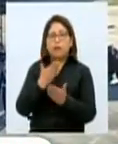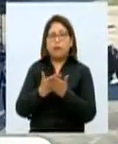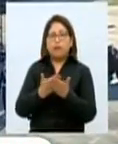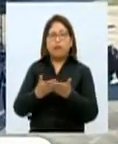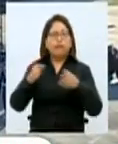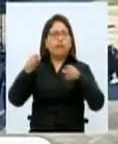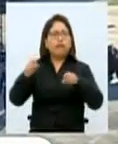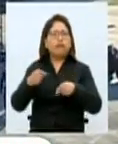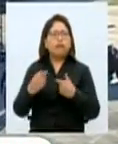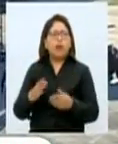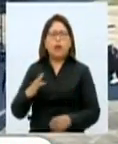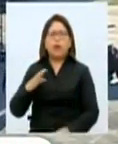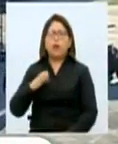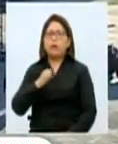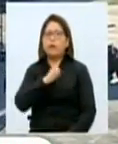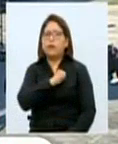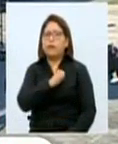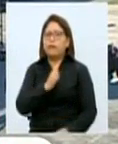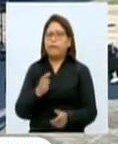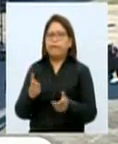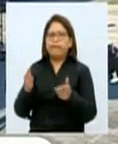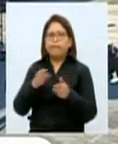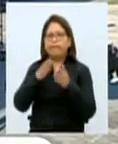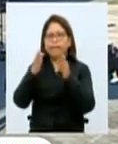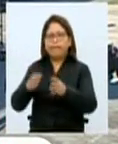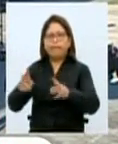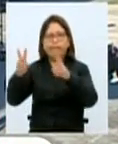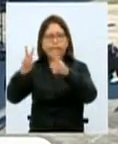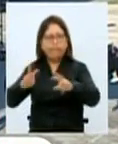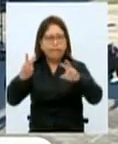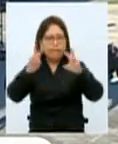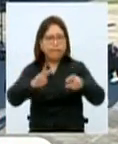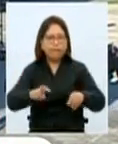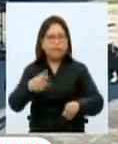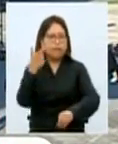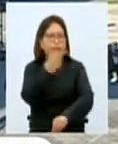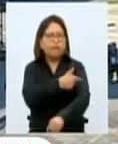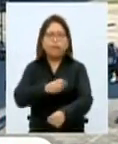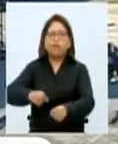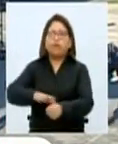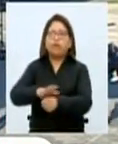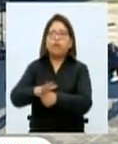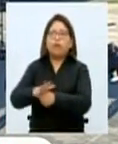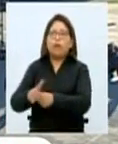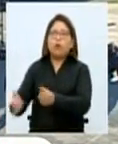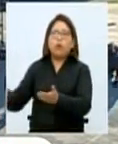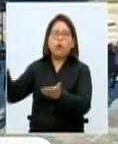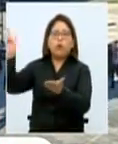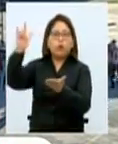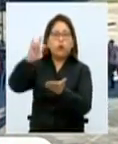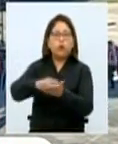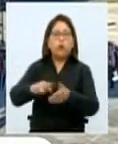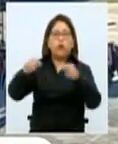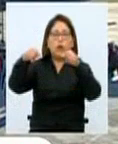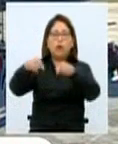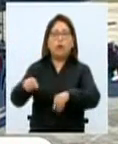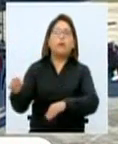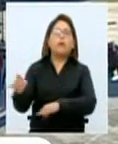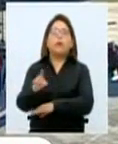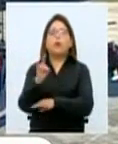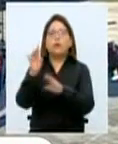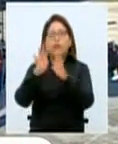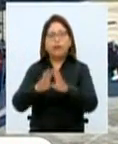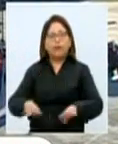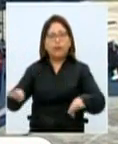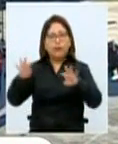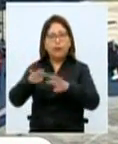solución estructural es lo que ha señalado la autoridad de Estado y ha instruido que de manera inmediata el ministro de